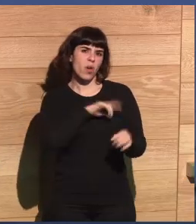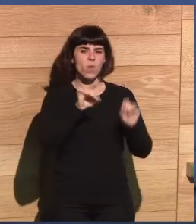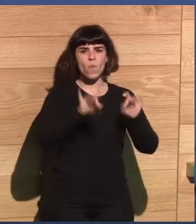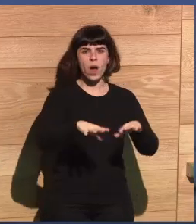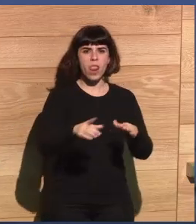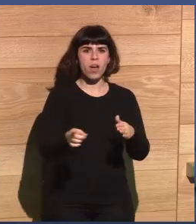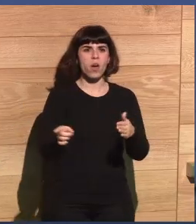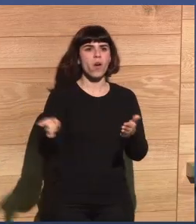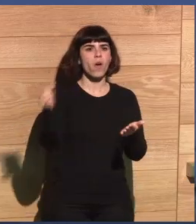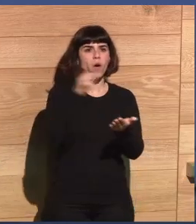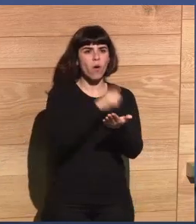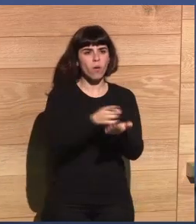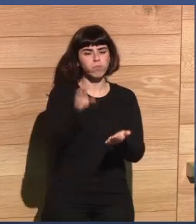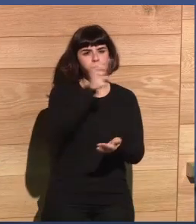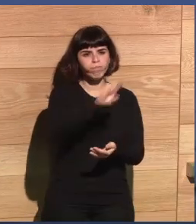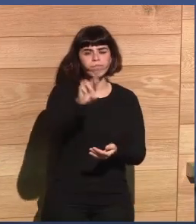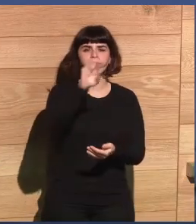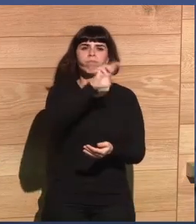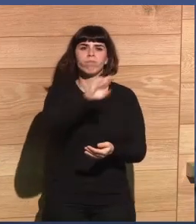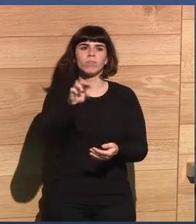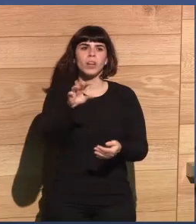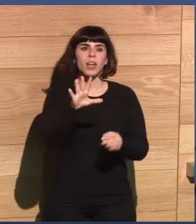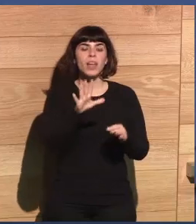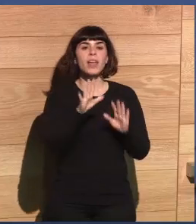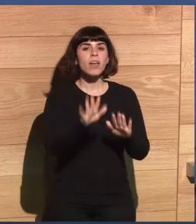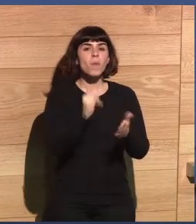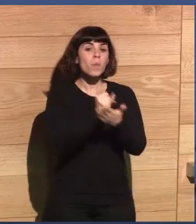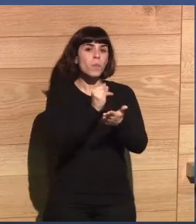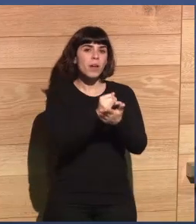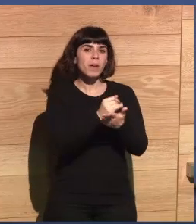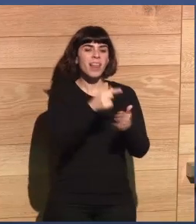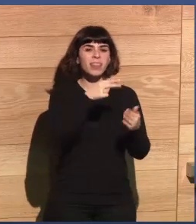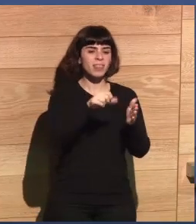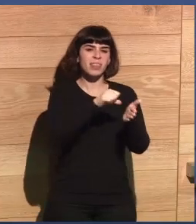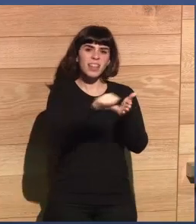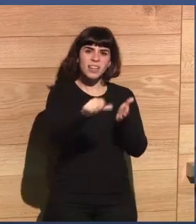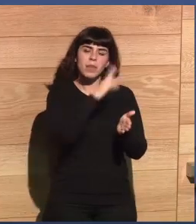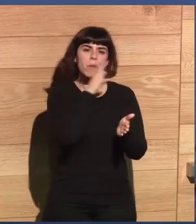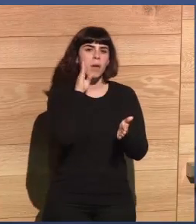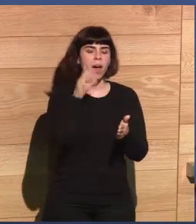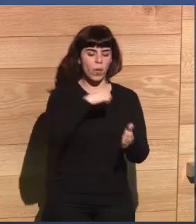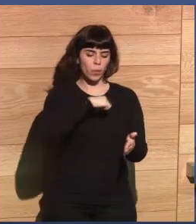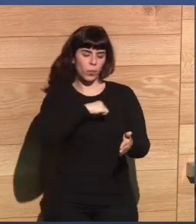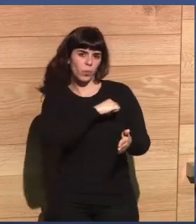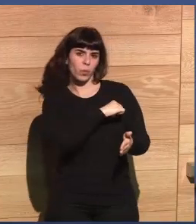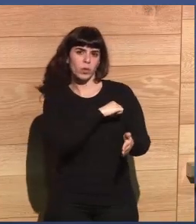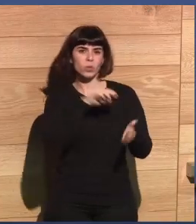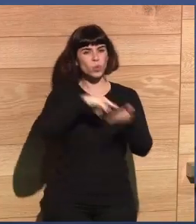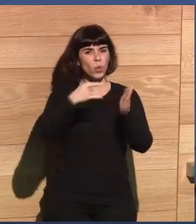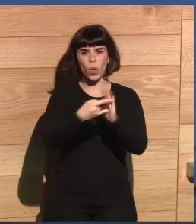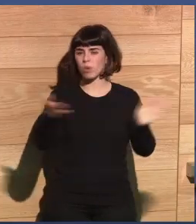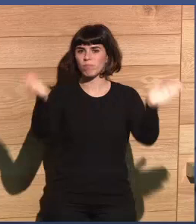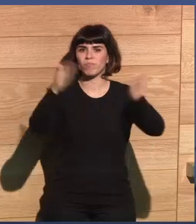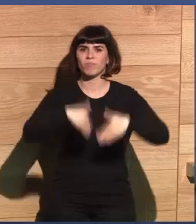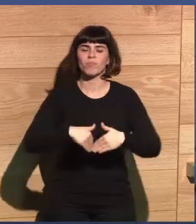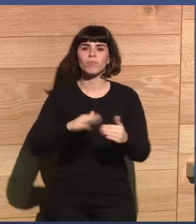ya no dijo nada porque había comprobado que la tirita que le puso aquel día a su madre tampoco le había hecho desaparecer. Y simplemente aprendió a convivir con